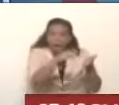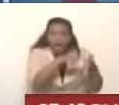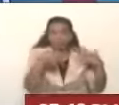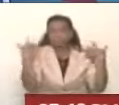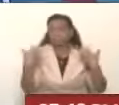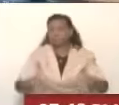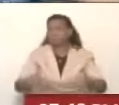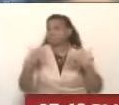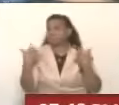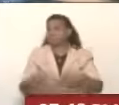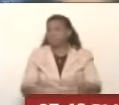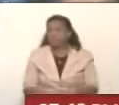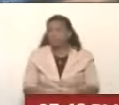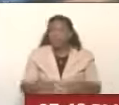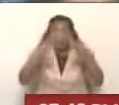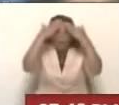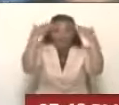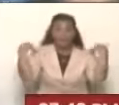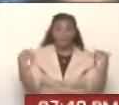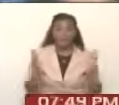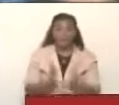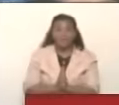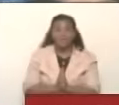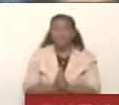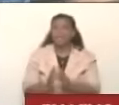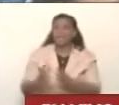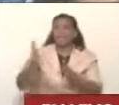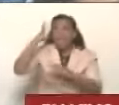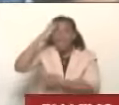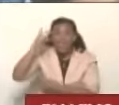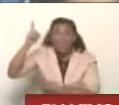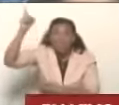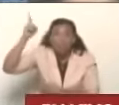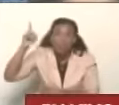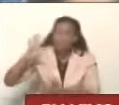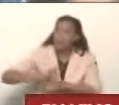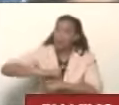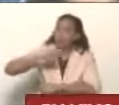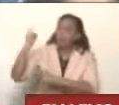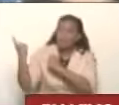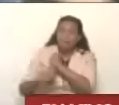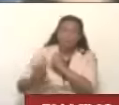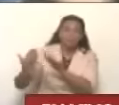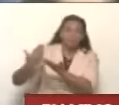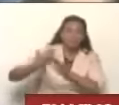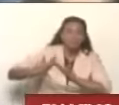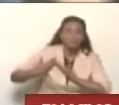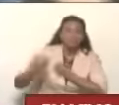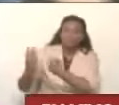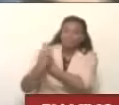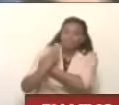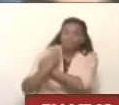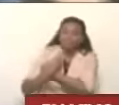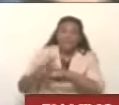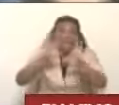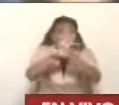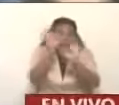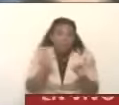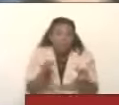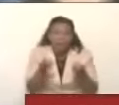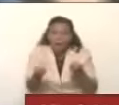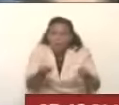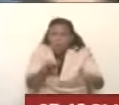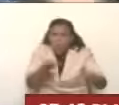No solo que la chinita puso su mano a aquel atentado con drones, sino que Dios estuvo, porque la forma en que